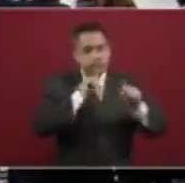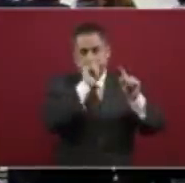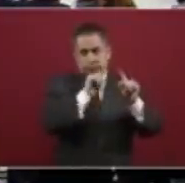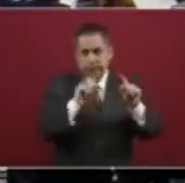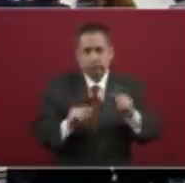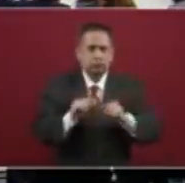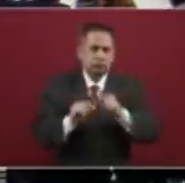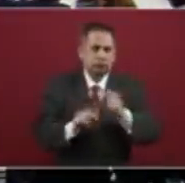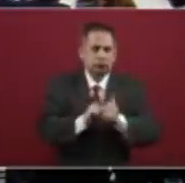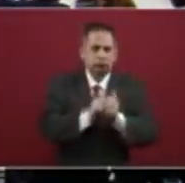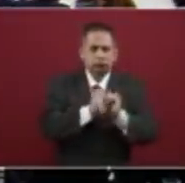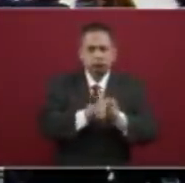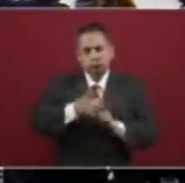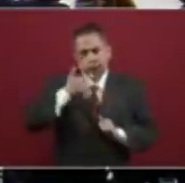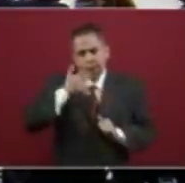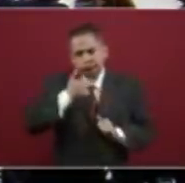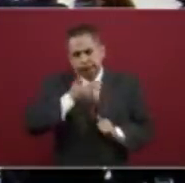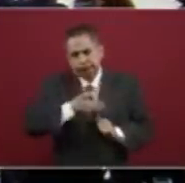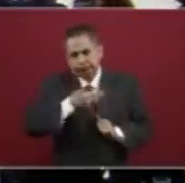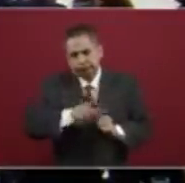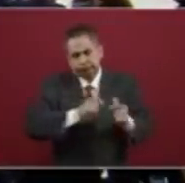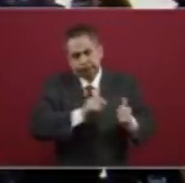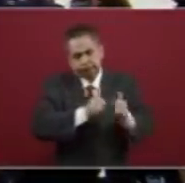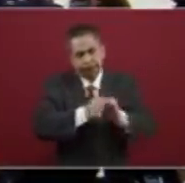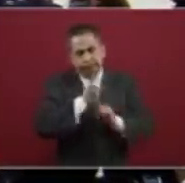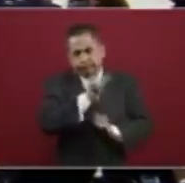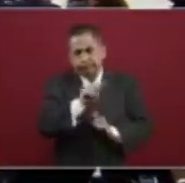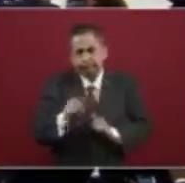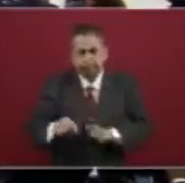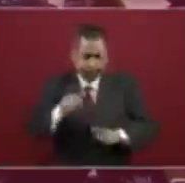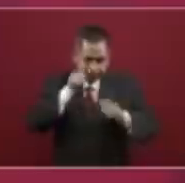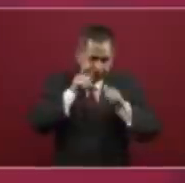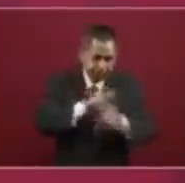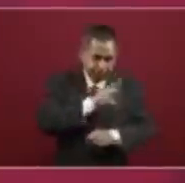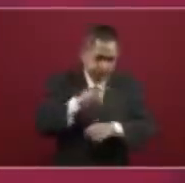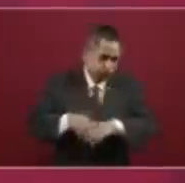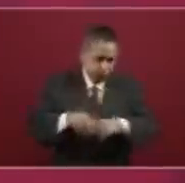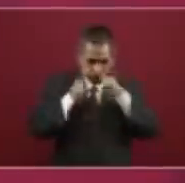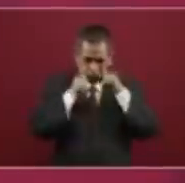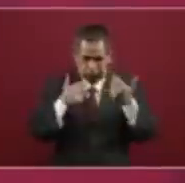un proceso, para atender el problema de manera integral.